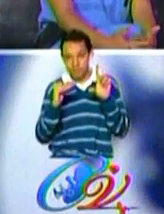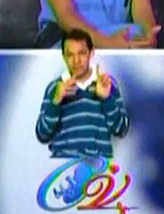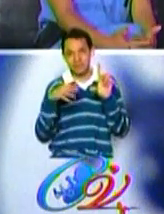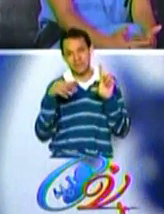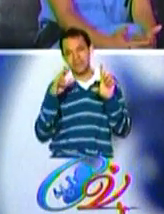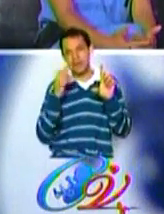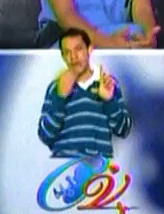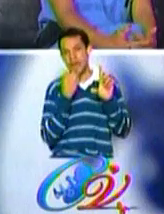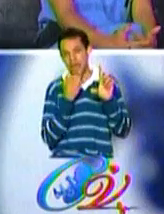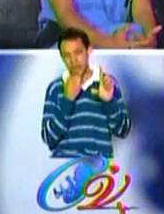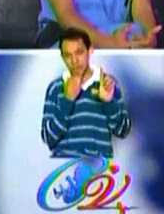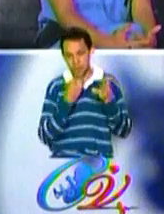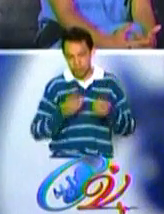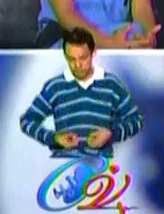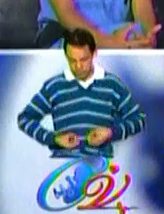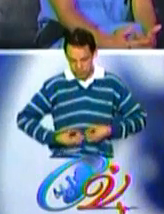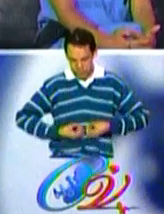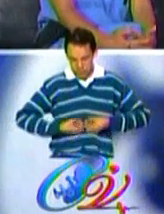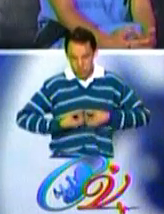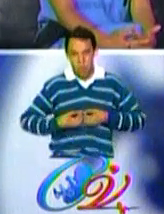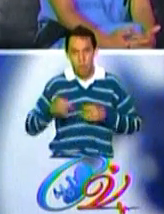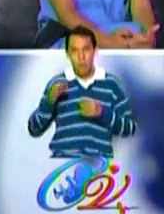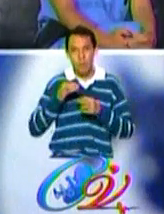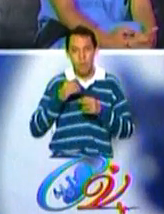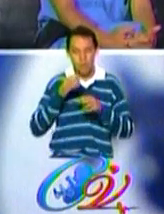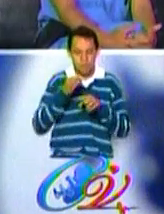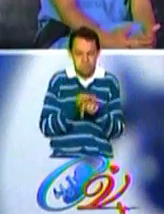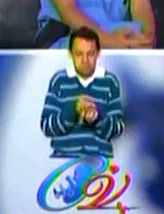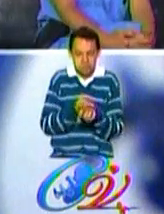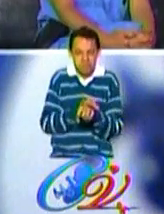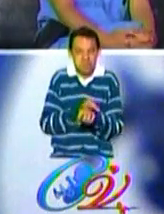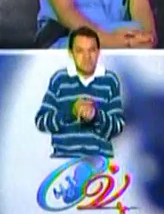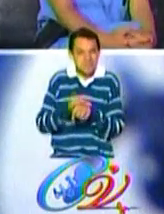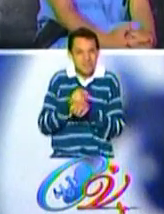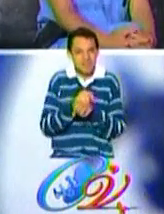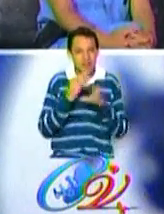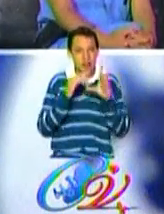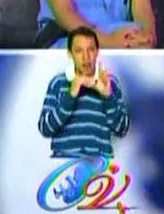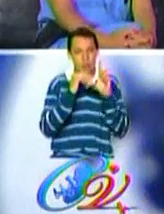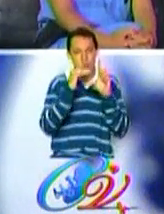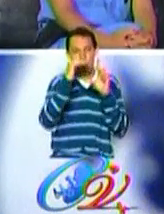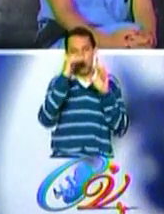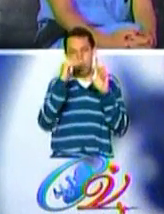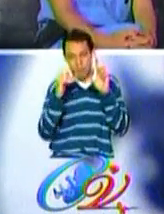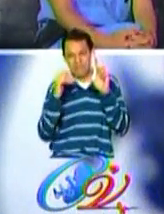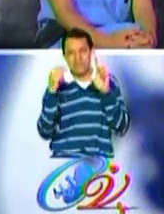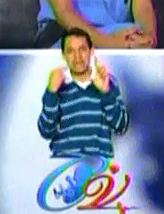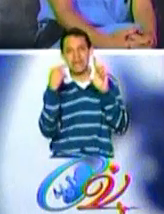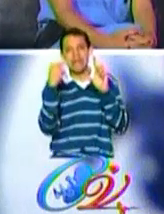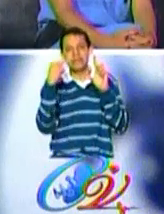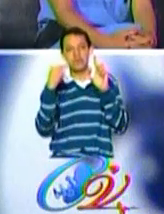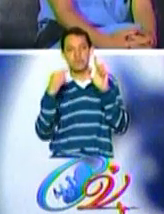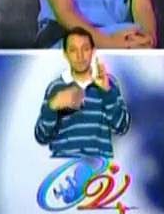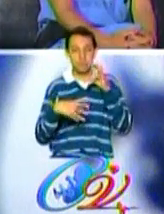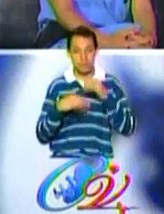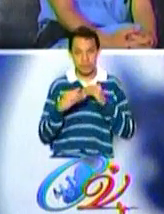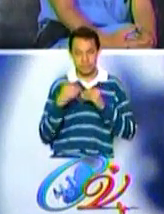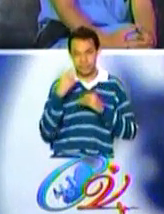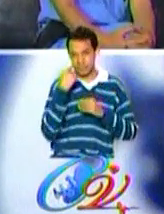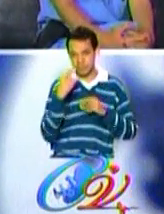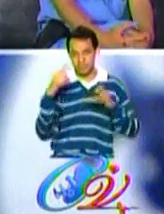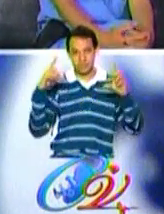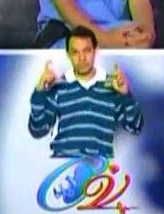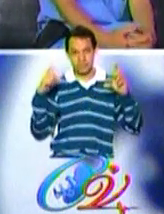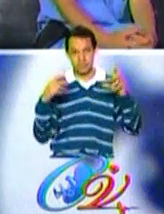por ejemplo, las bacterias o los hongos aparecen, se disminuye con cargas negativas. Entonces acá, por ejemplo, este